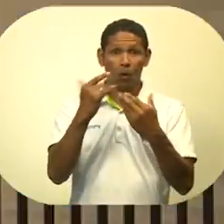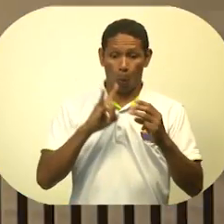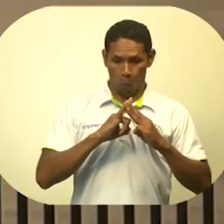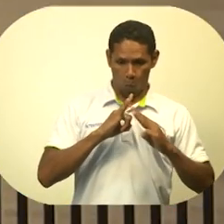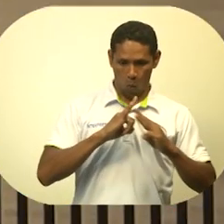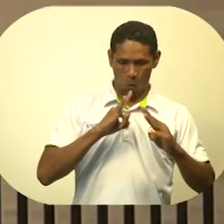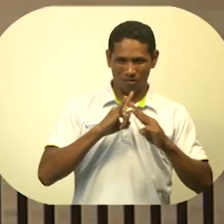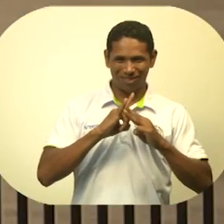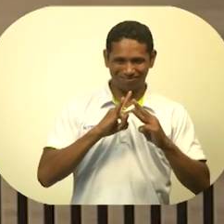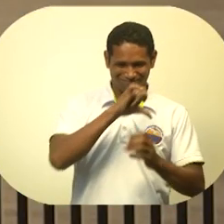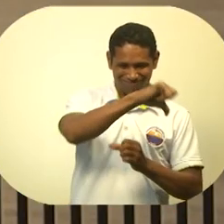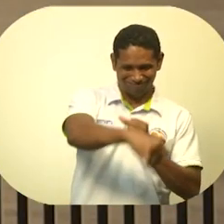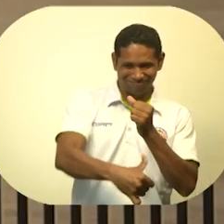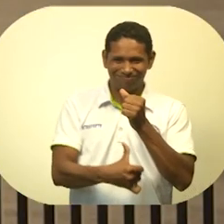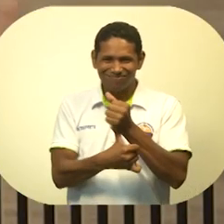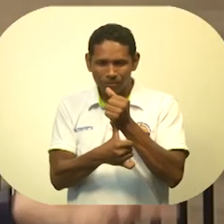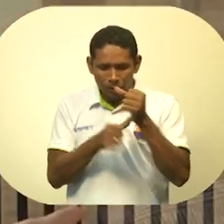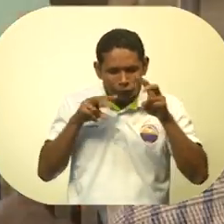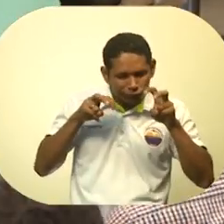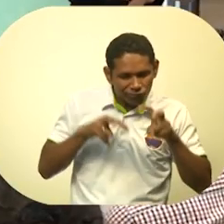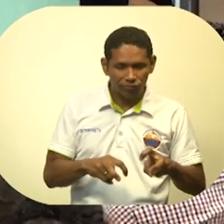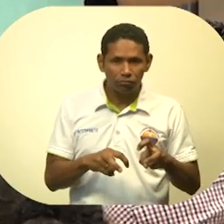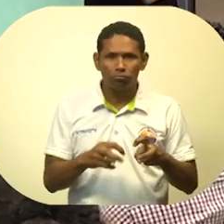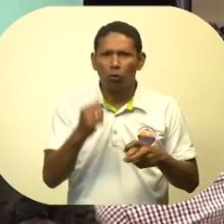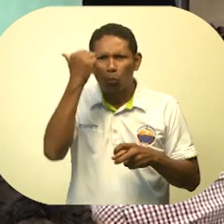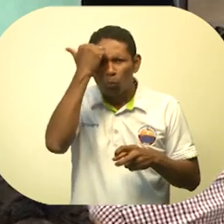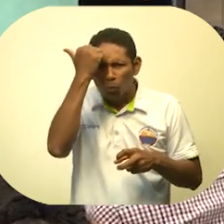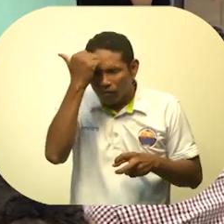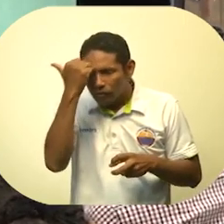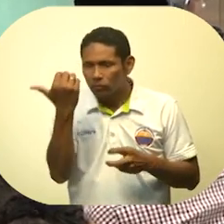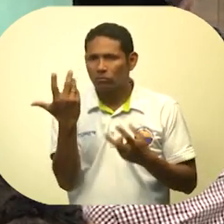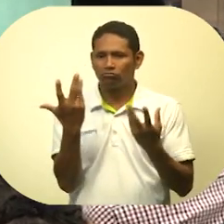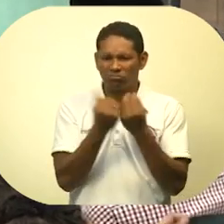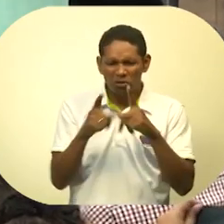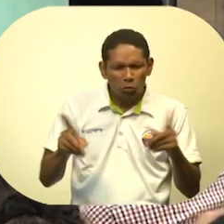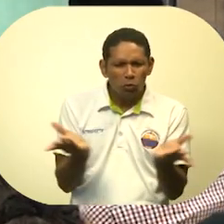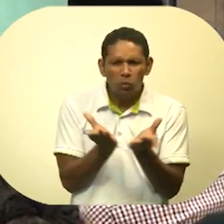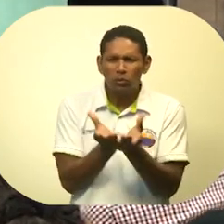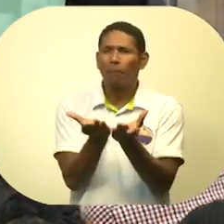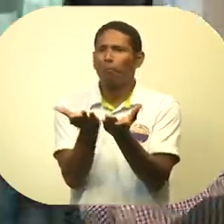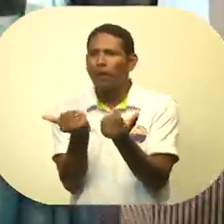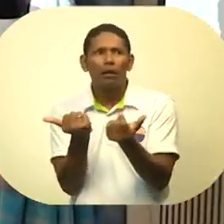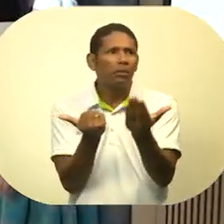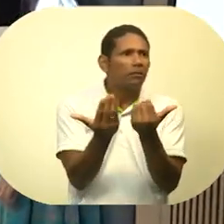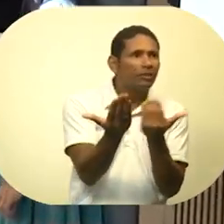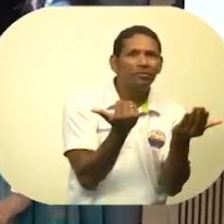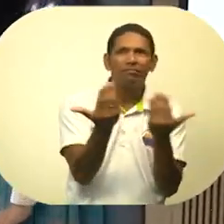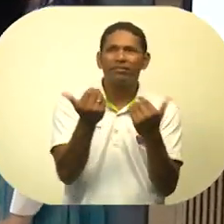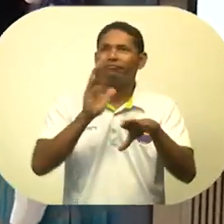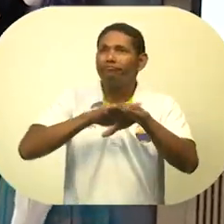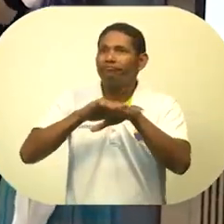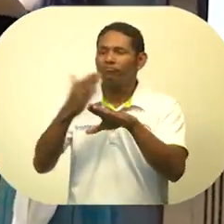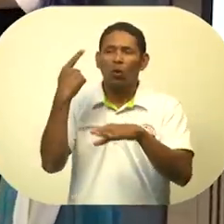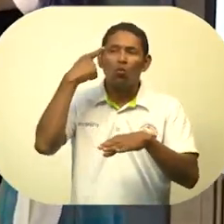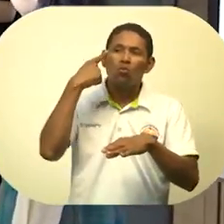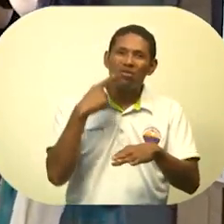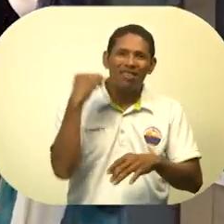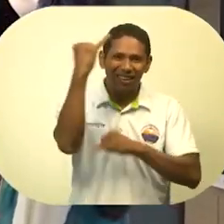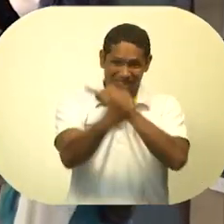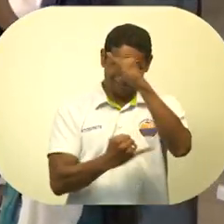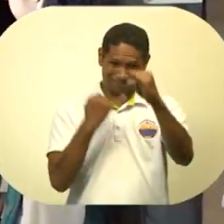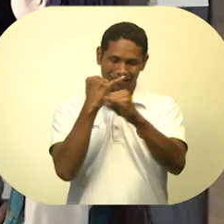Universidad del Magdalena, a través de la Vicerrectoría de Investigación, recibió a docentes, estudiantes e instituciones invitadas a la celebración